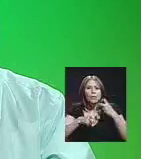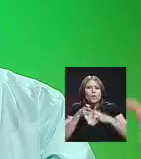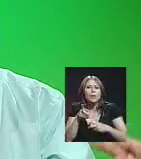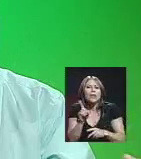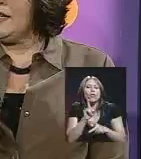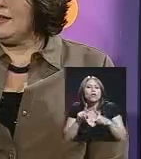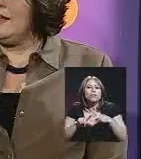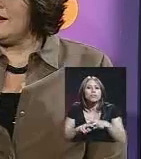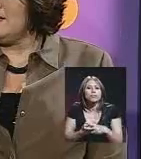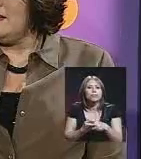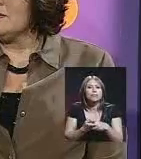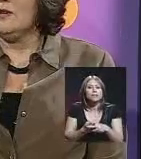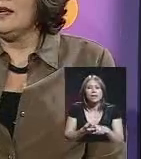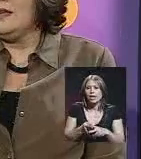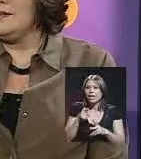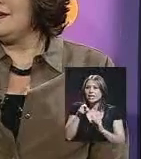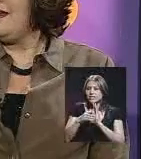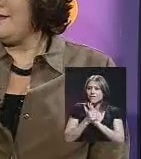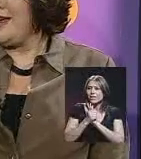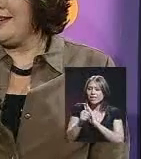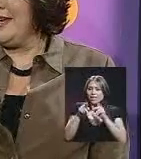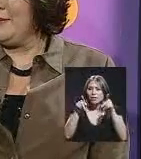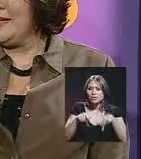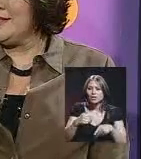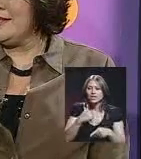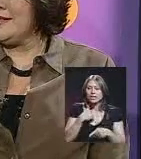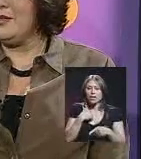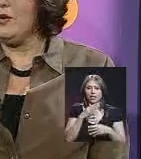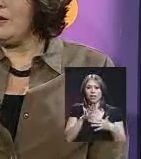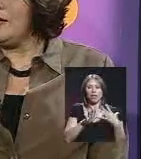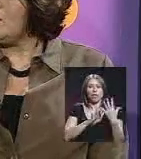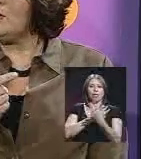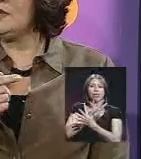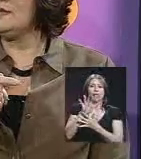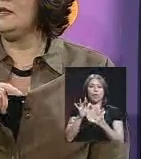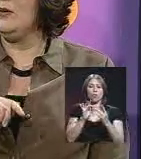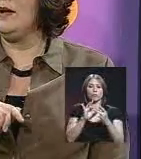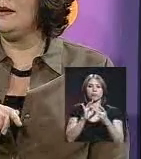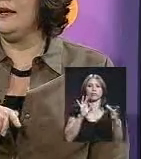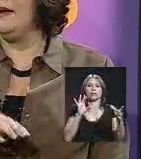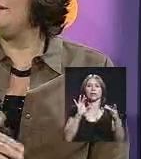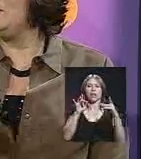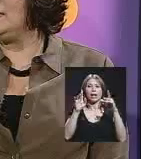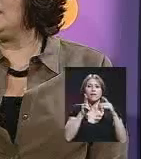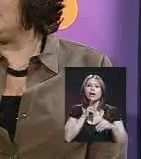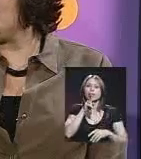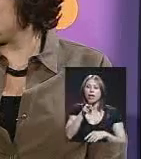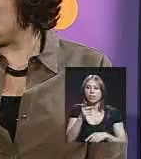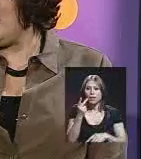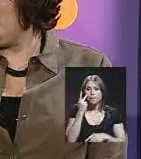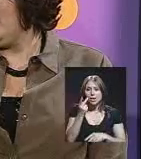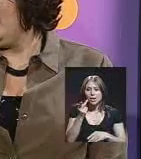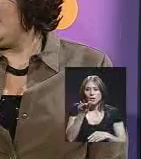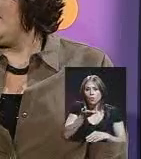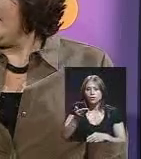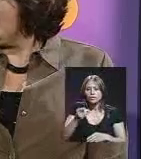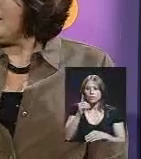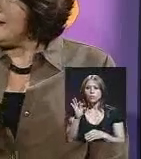persona de desorientarse, de desconectarse de la realidad, por así decirlo, de ver cosas de una manera